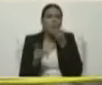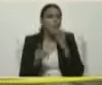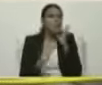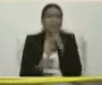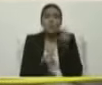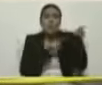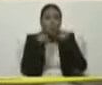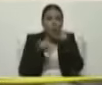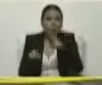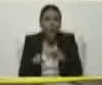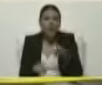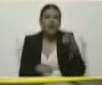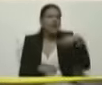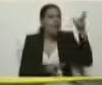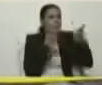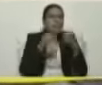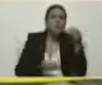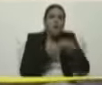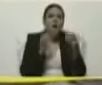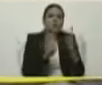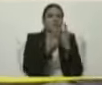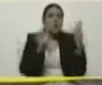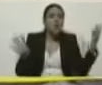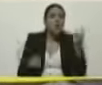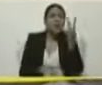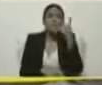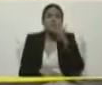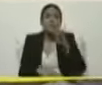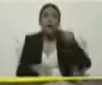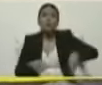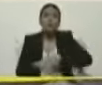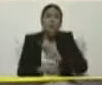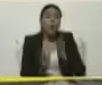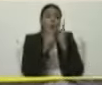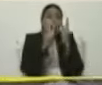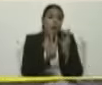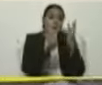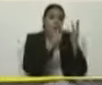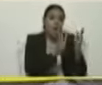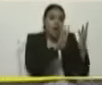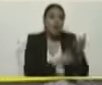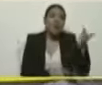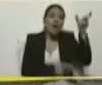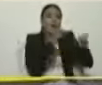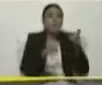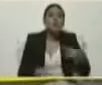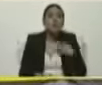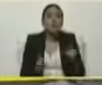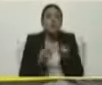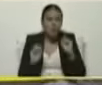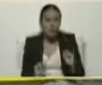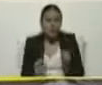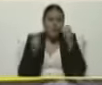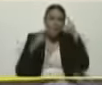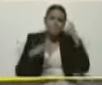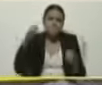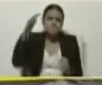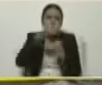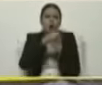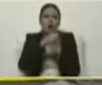habían puesto a hacer colas de 24 horas, podría reaccionar de una forma